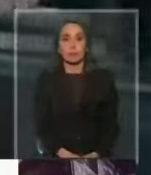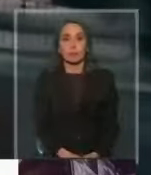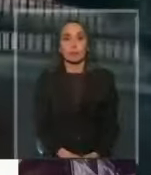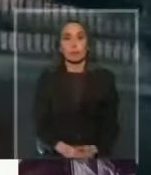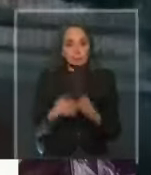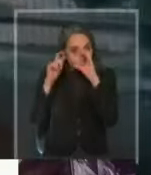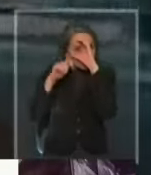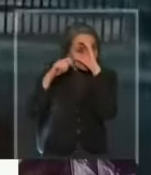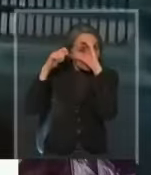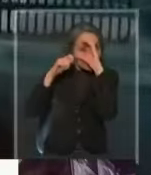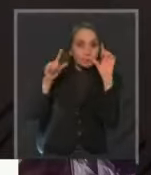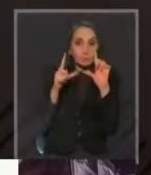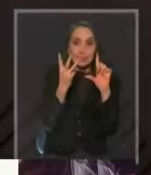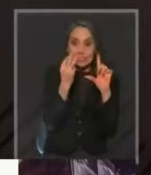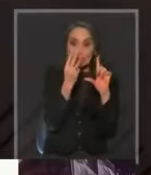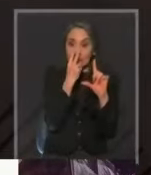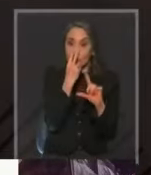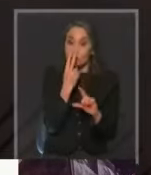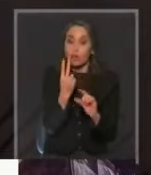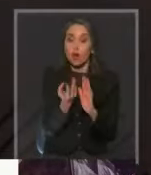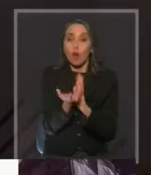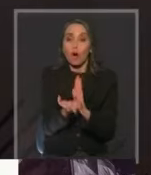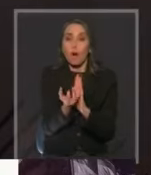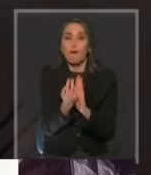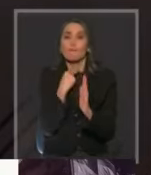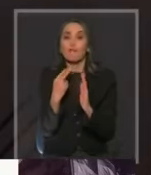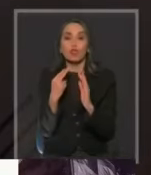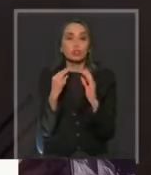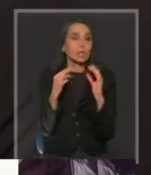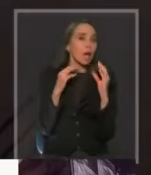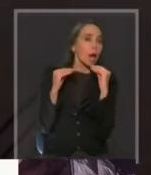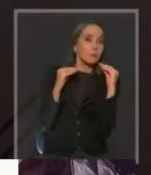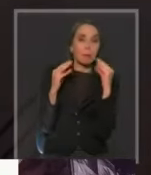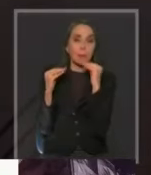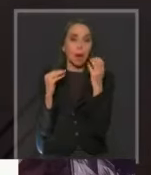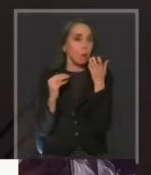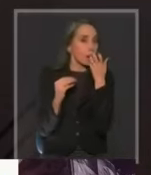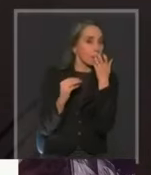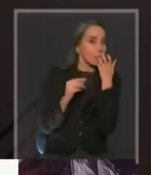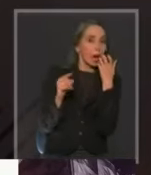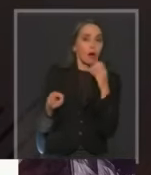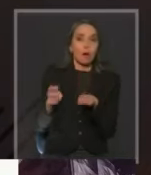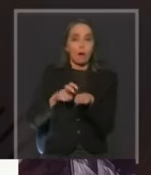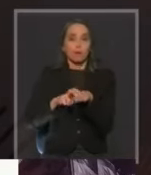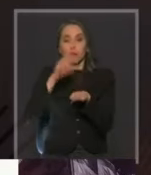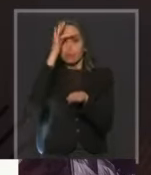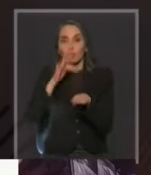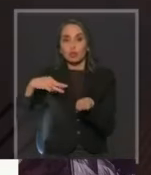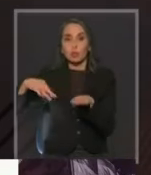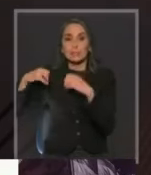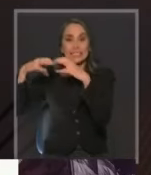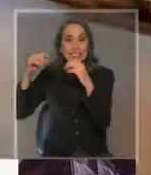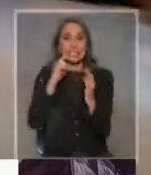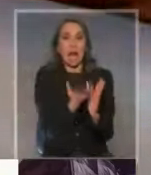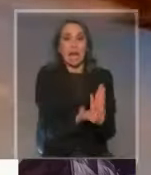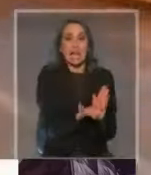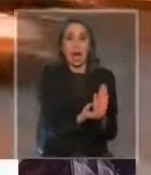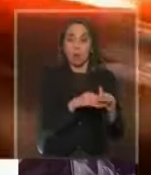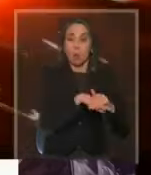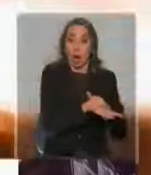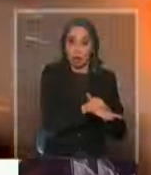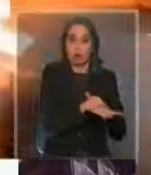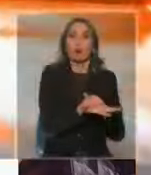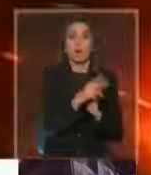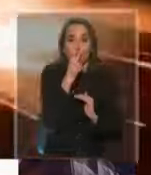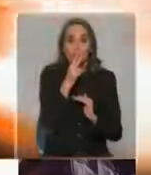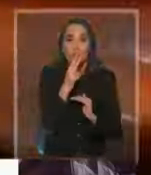Reportajes Tele13 pudo acceder a la grabación de las comunicaciones entre la central y los inspectores municipales de La Cisterna. También hay